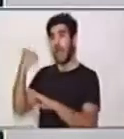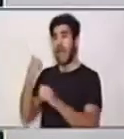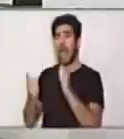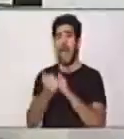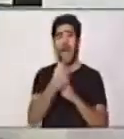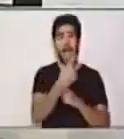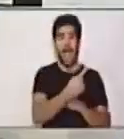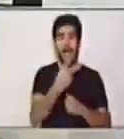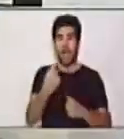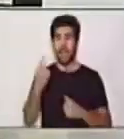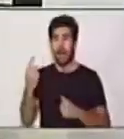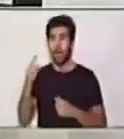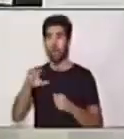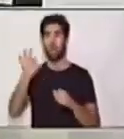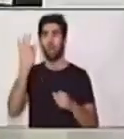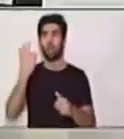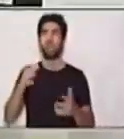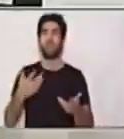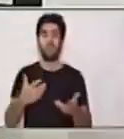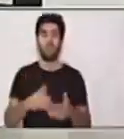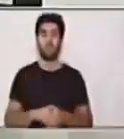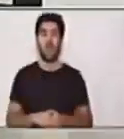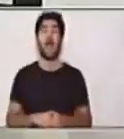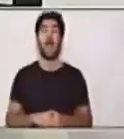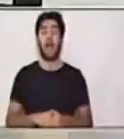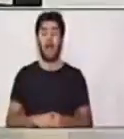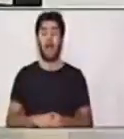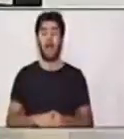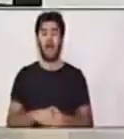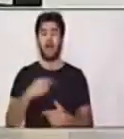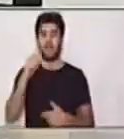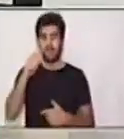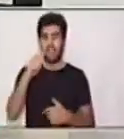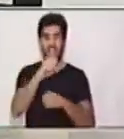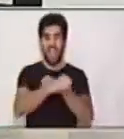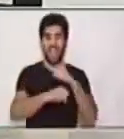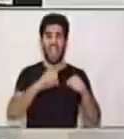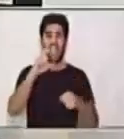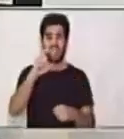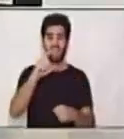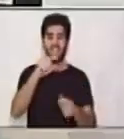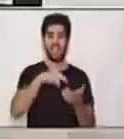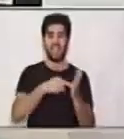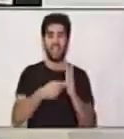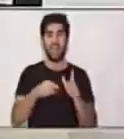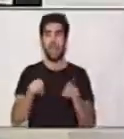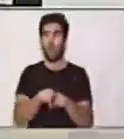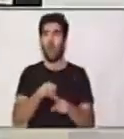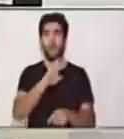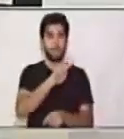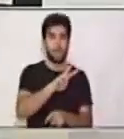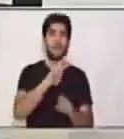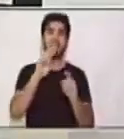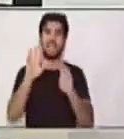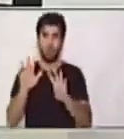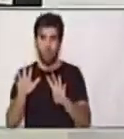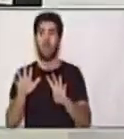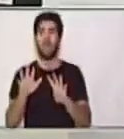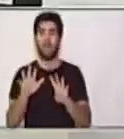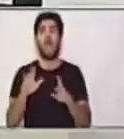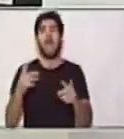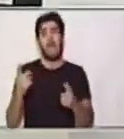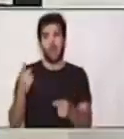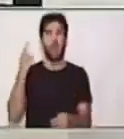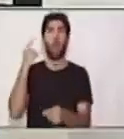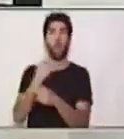horas trabajados por los colaboradores, la mayor frecuencia es 29, comprobando que la moda